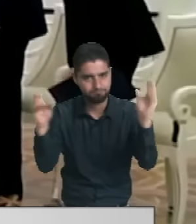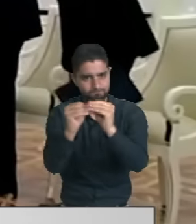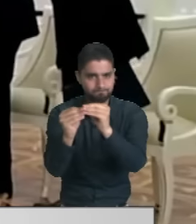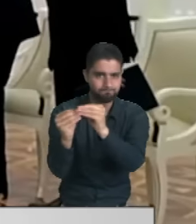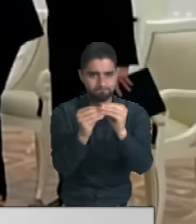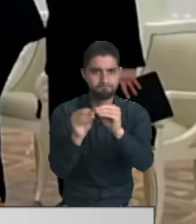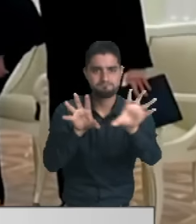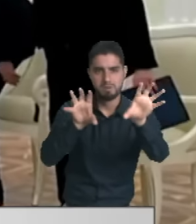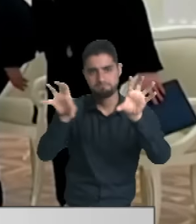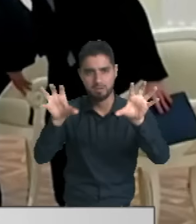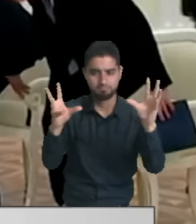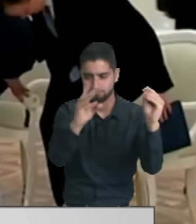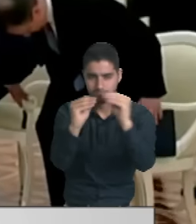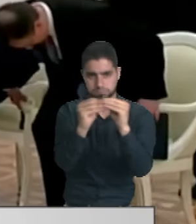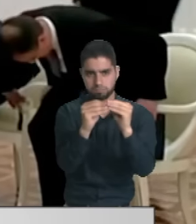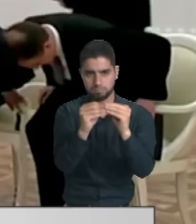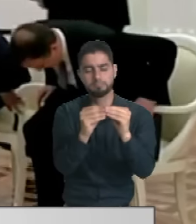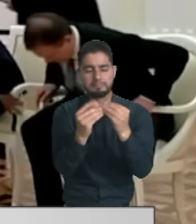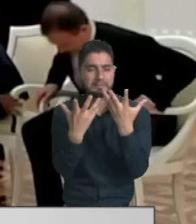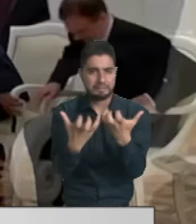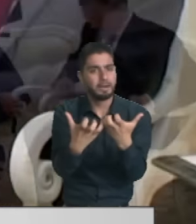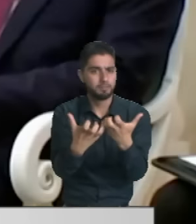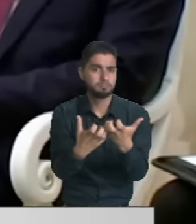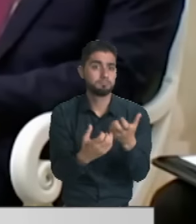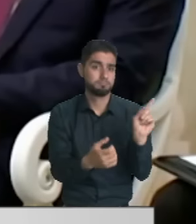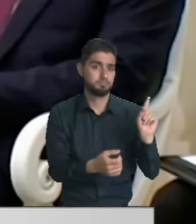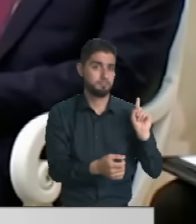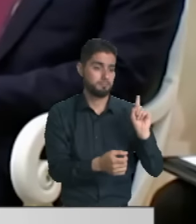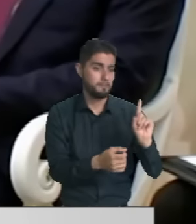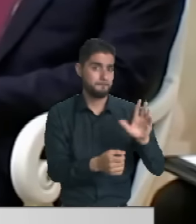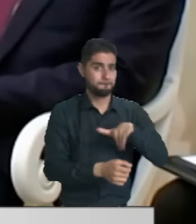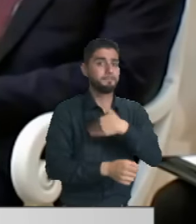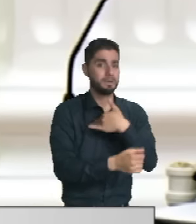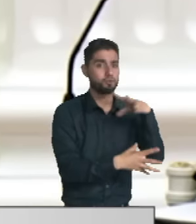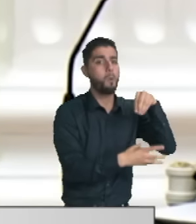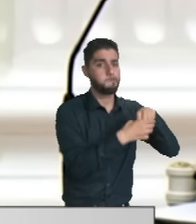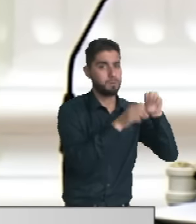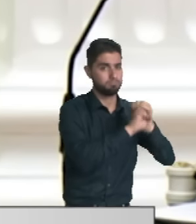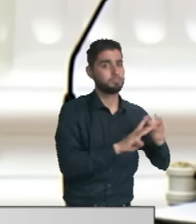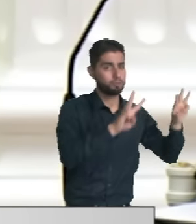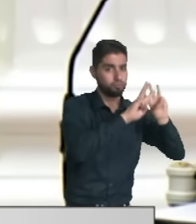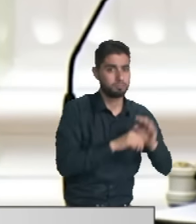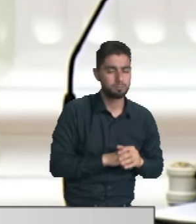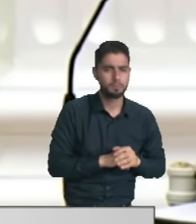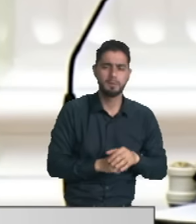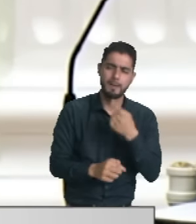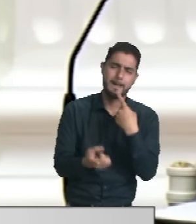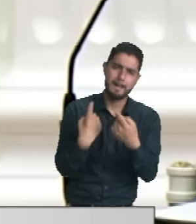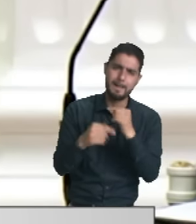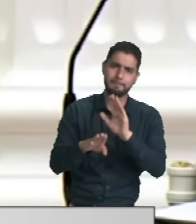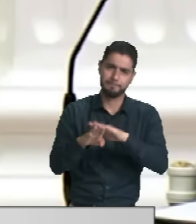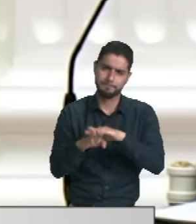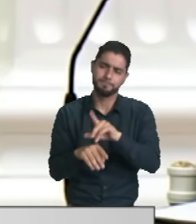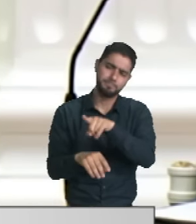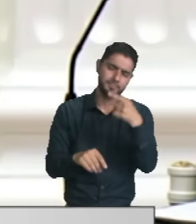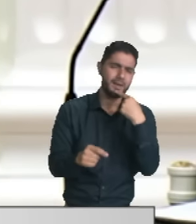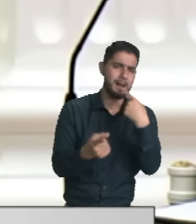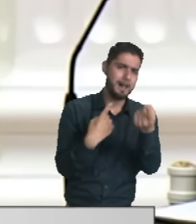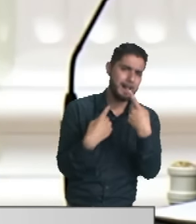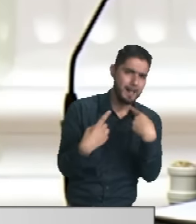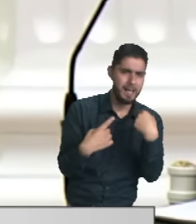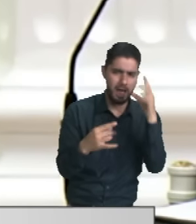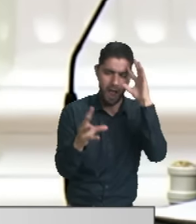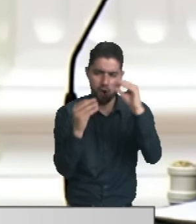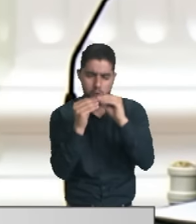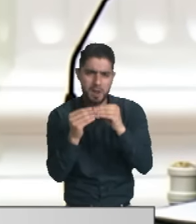Kiev con el presidente ucraniano, a quien también le pidió que considere la posibilidad de negociar con Rusia un alto el